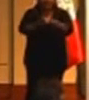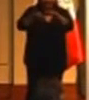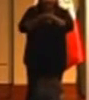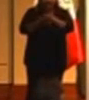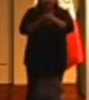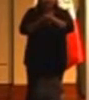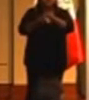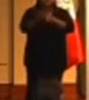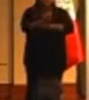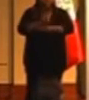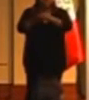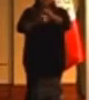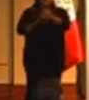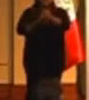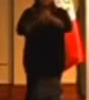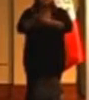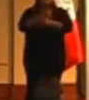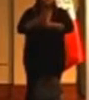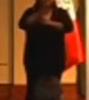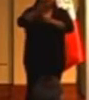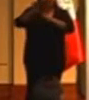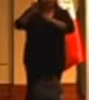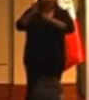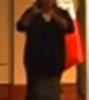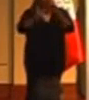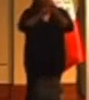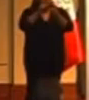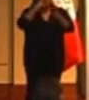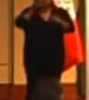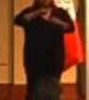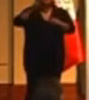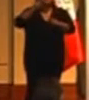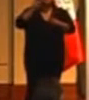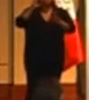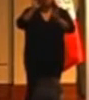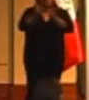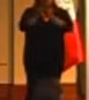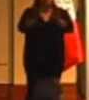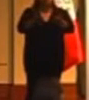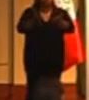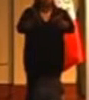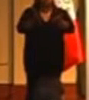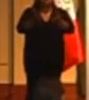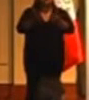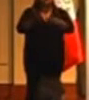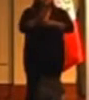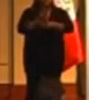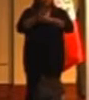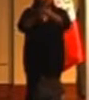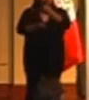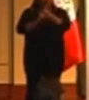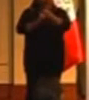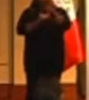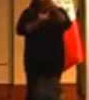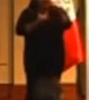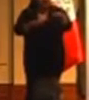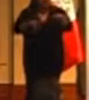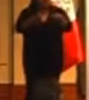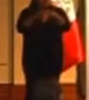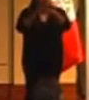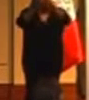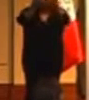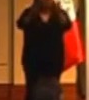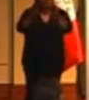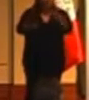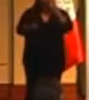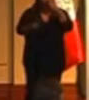mi teléfono, como el señor jefe de seguridad ciudadana o como el gerente municipal, podemos ver este mapa integrado